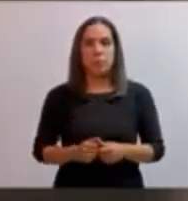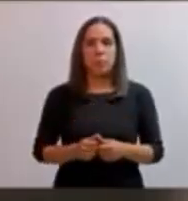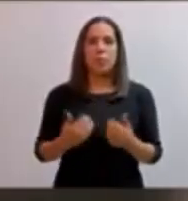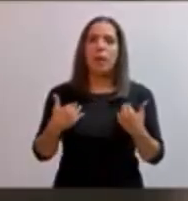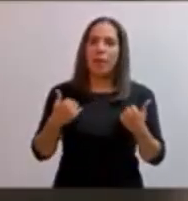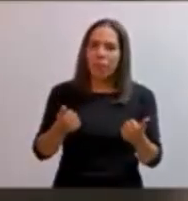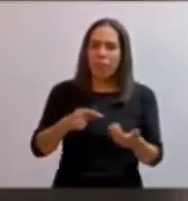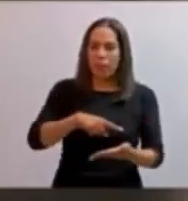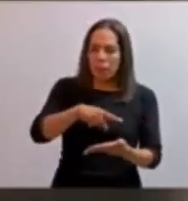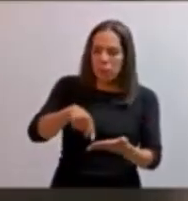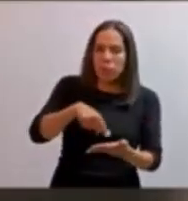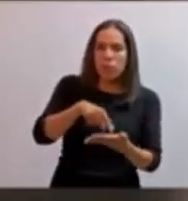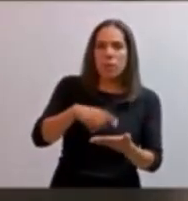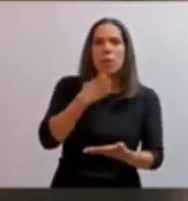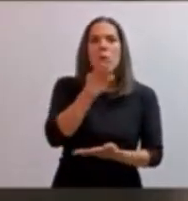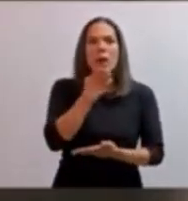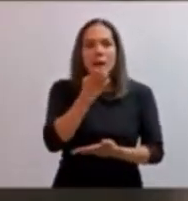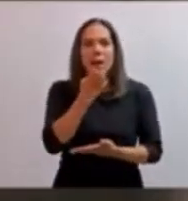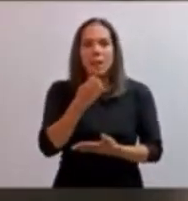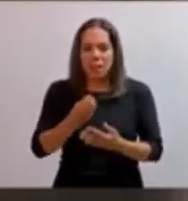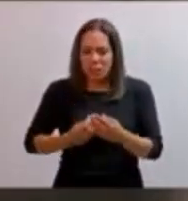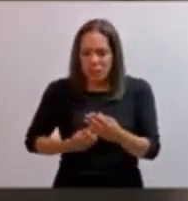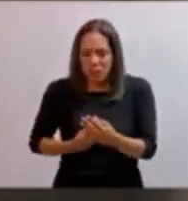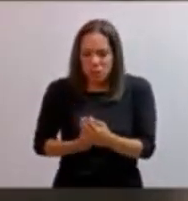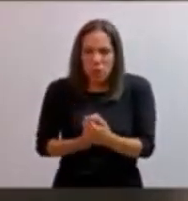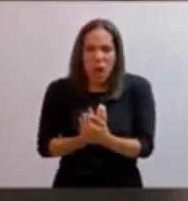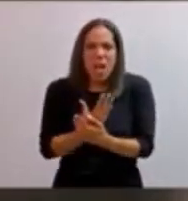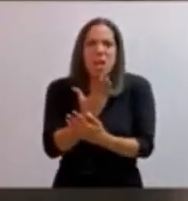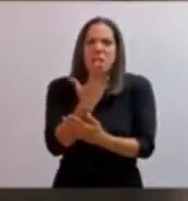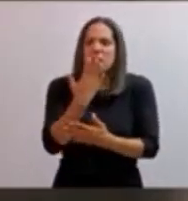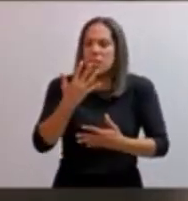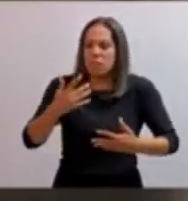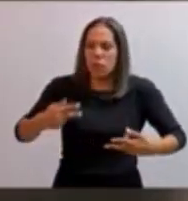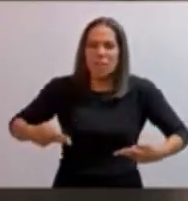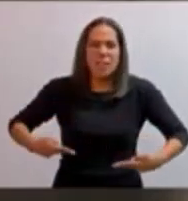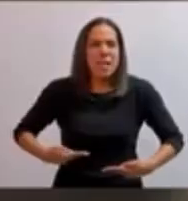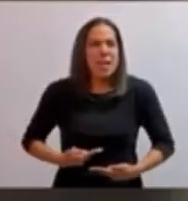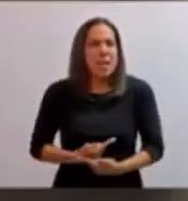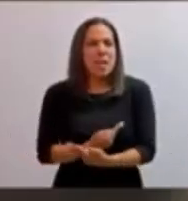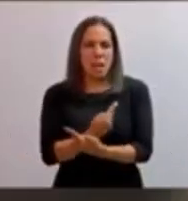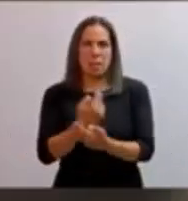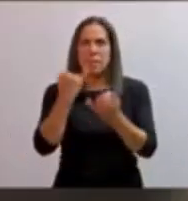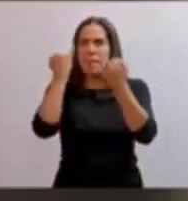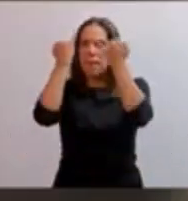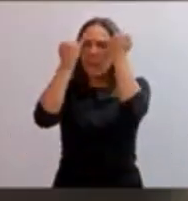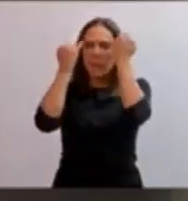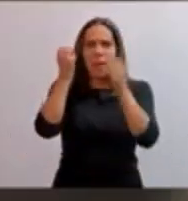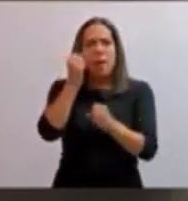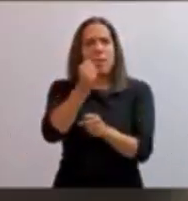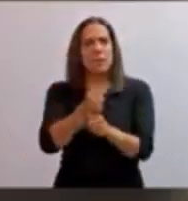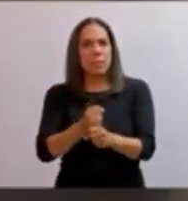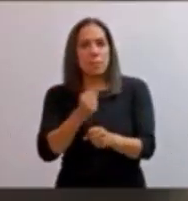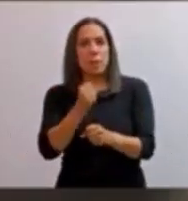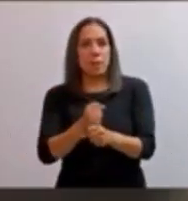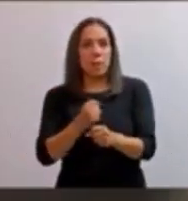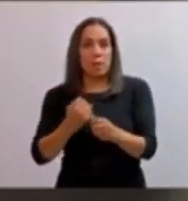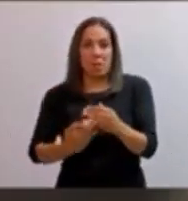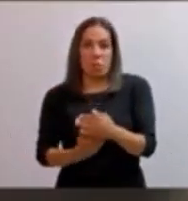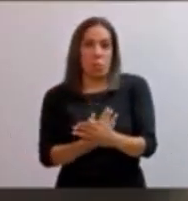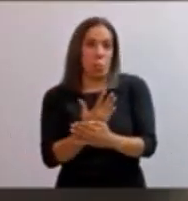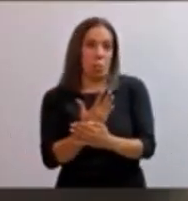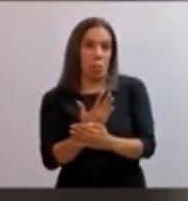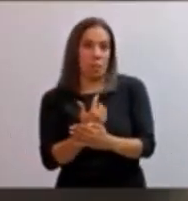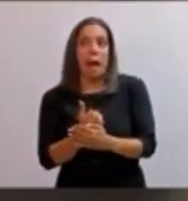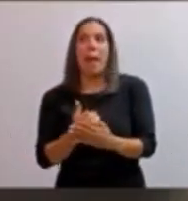donde se genera esa reelaboración de las prácticas, o bien los docentes empiezan a distinguir,